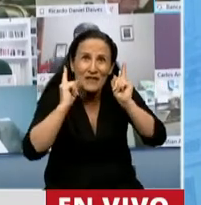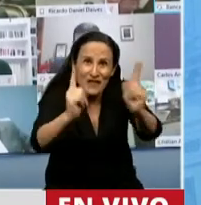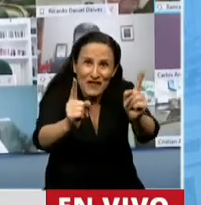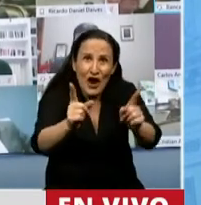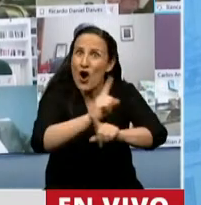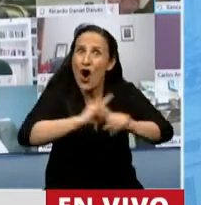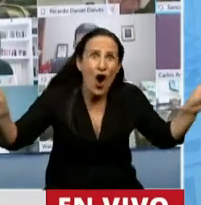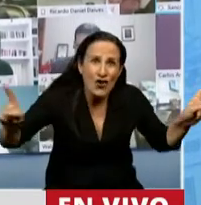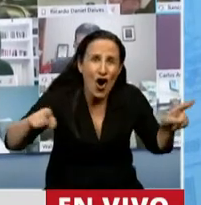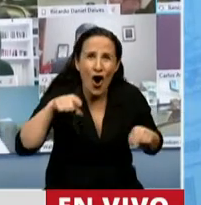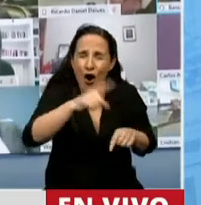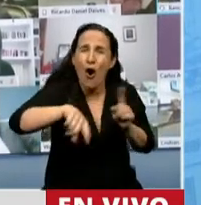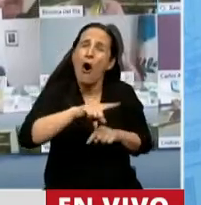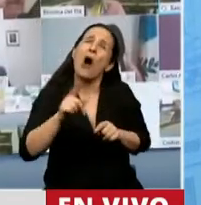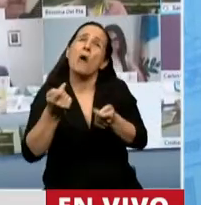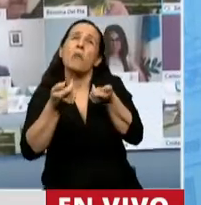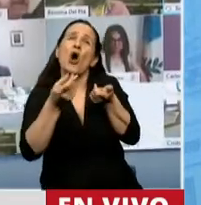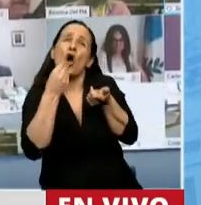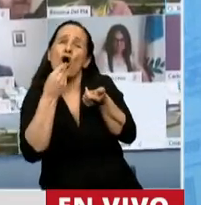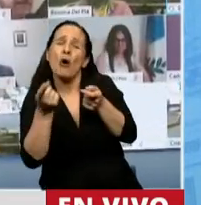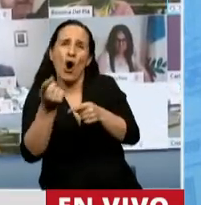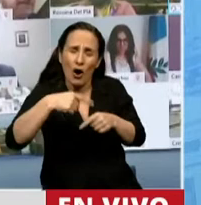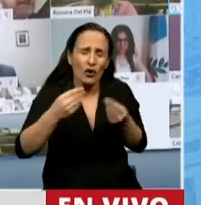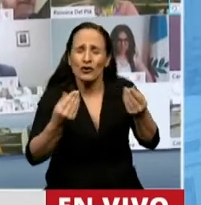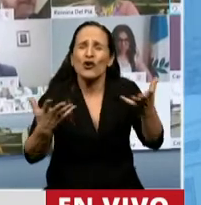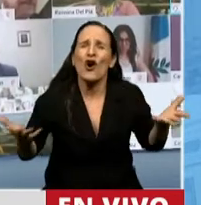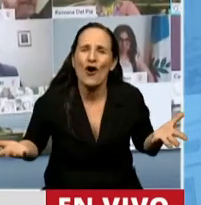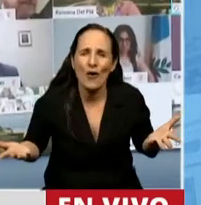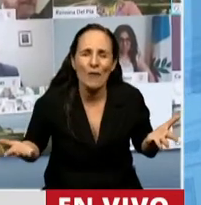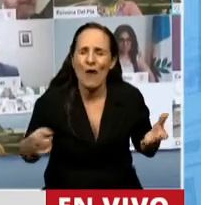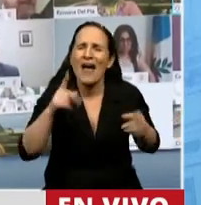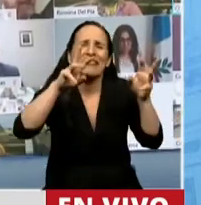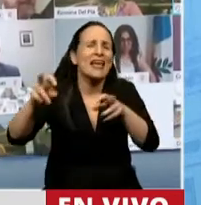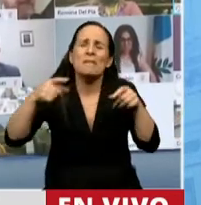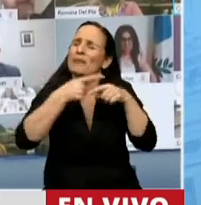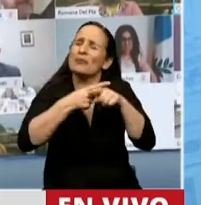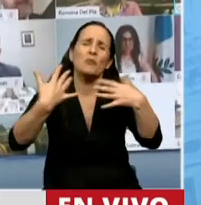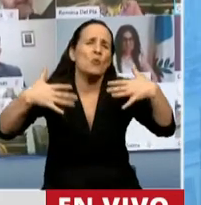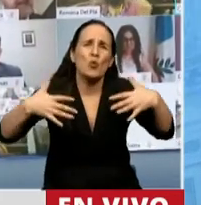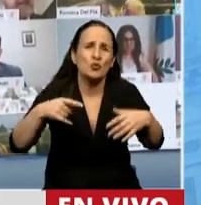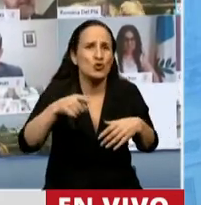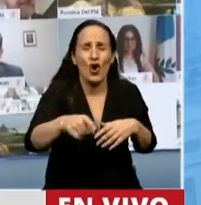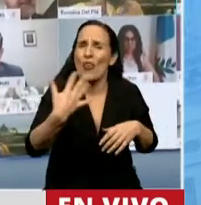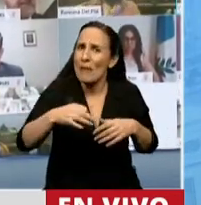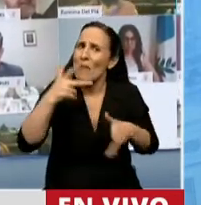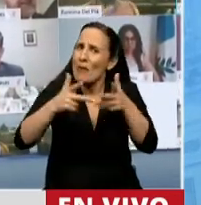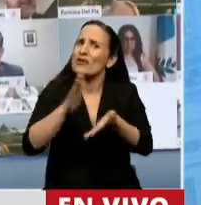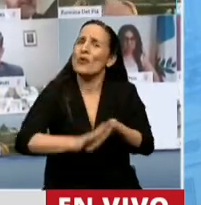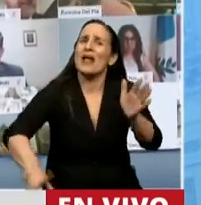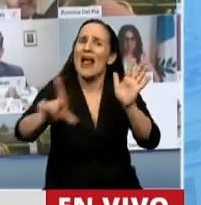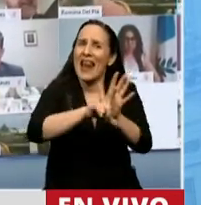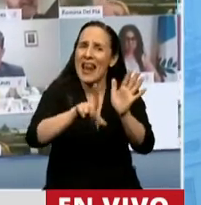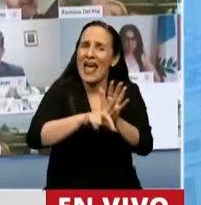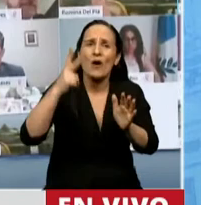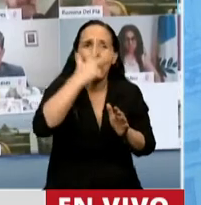todas coman o eso va a ser solo para unos pocos. Entonces hay muchas cosas que discutir. Y tenemos que discutir la ley de humedales. Y tenemos